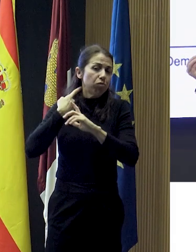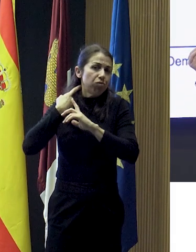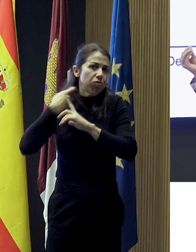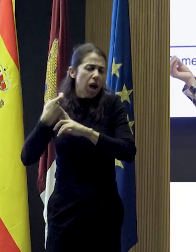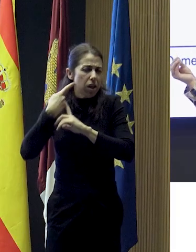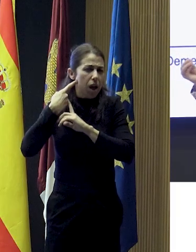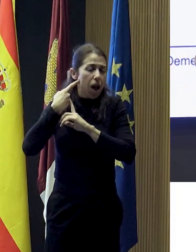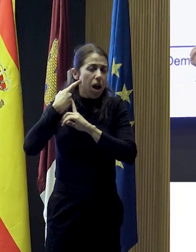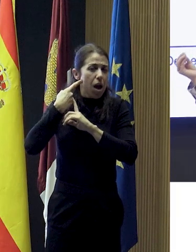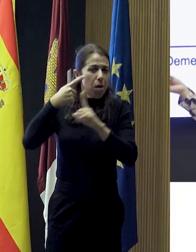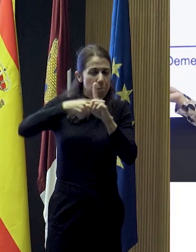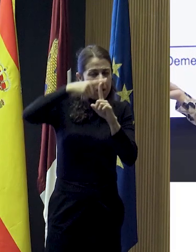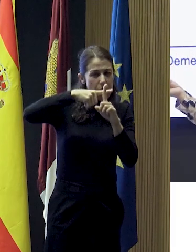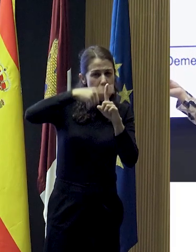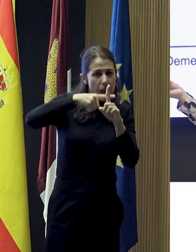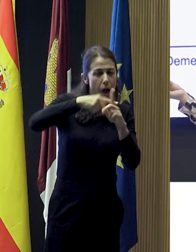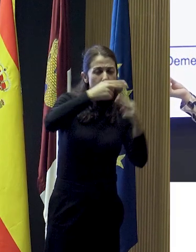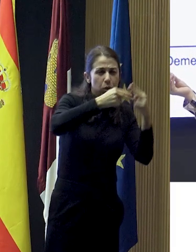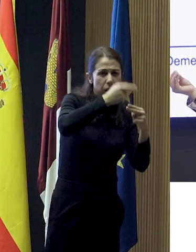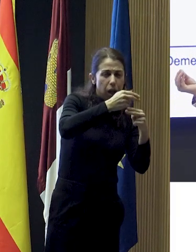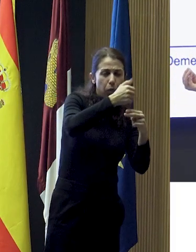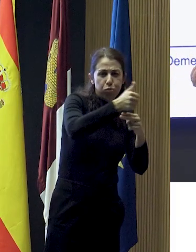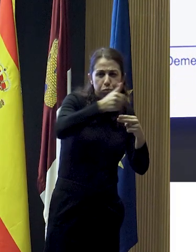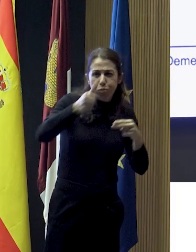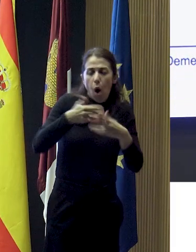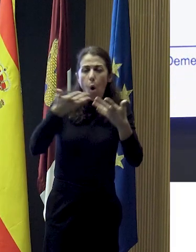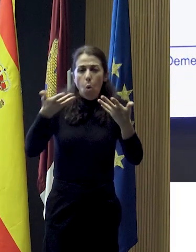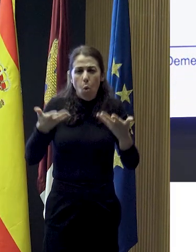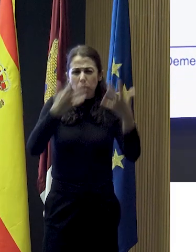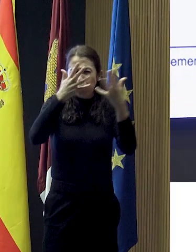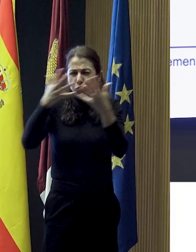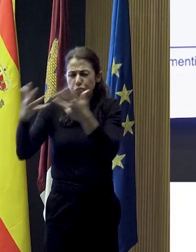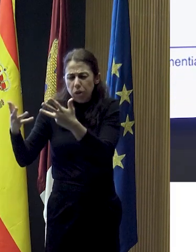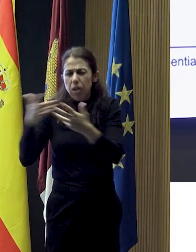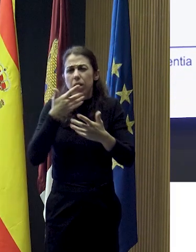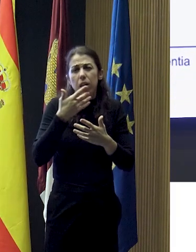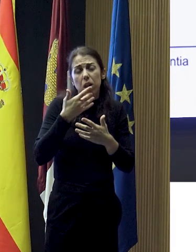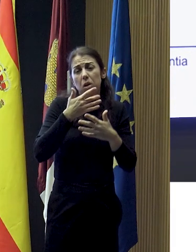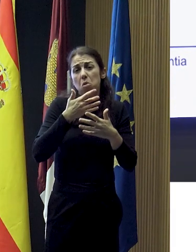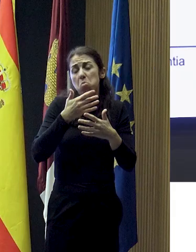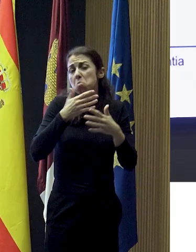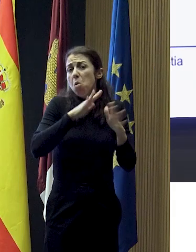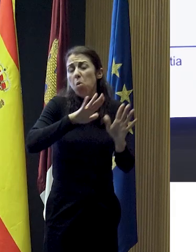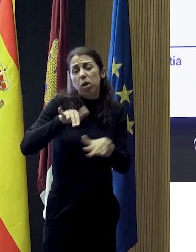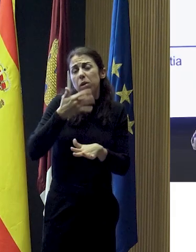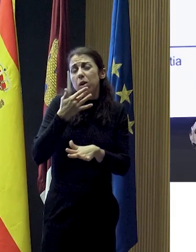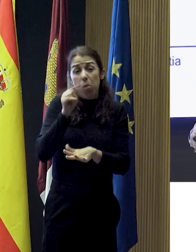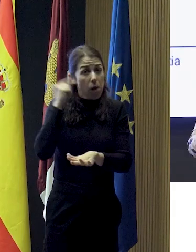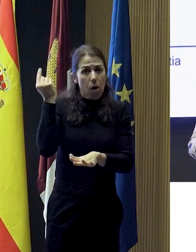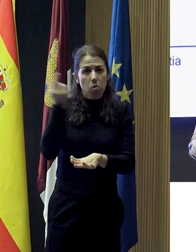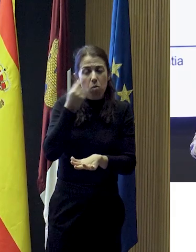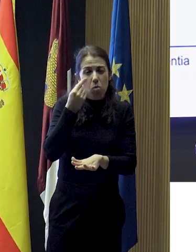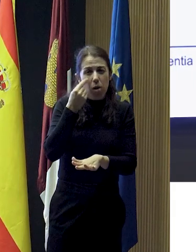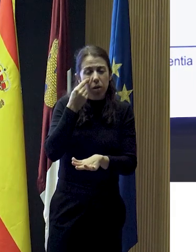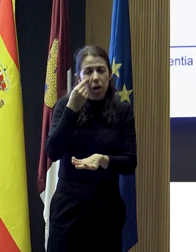medir la cantidad de beta-amiloide y la cantidad de tau aberrante que tenemos ahí circulando. Y últimamente, y además esto ha sido un descubrimiento en